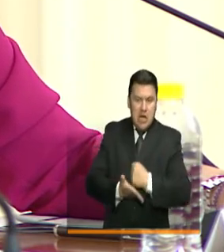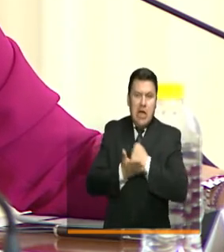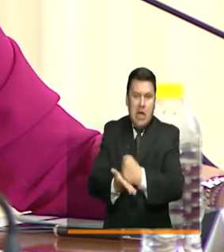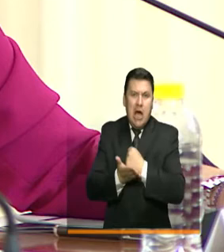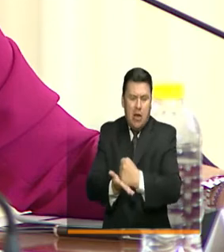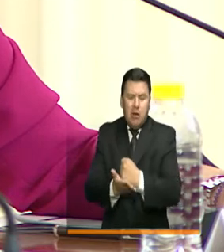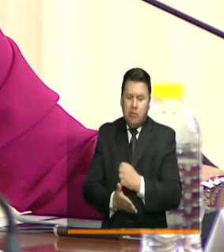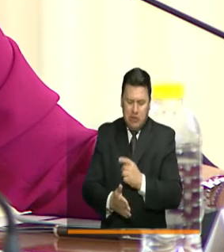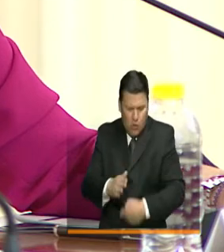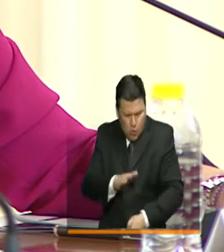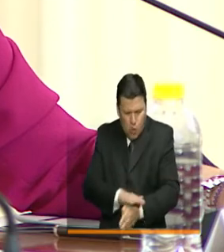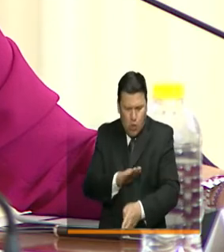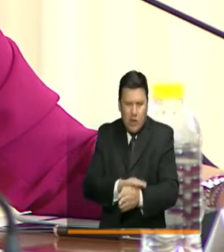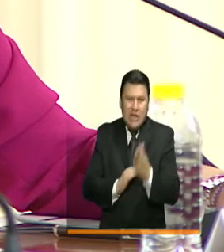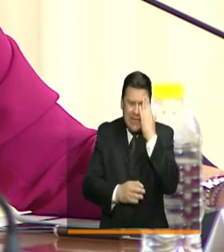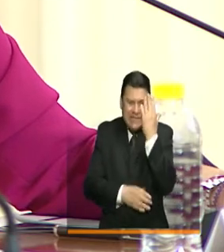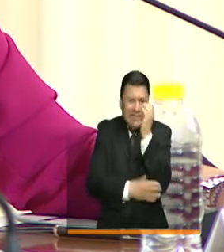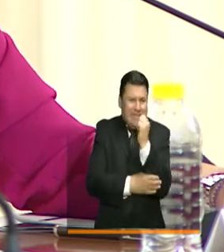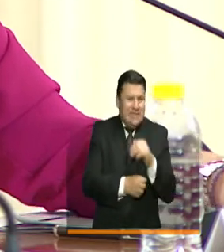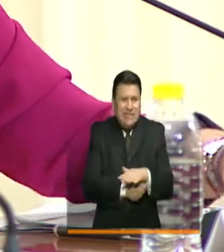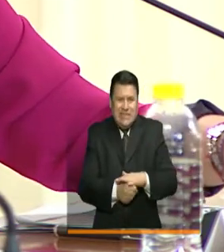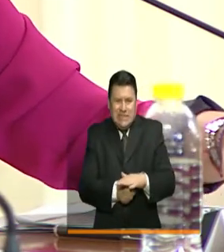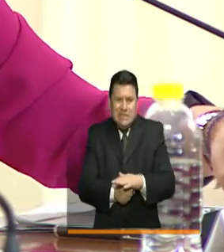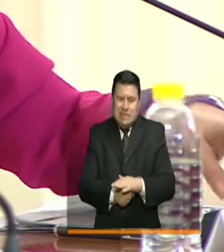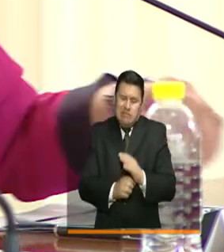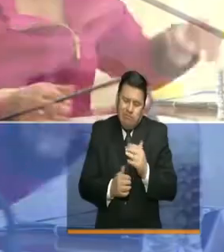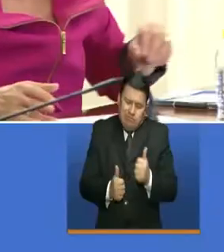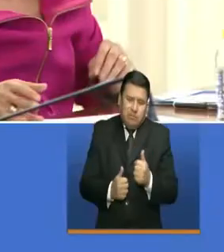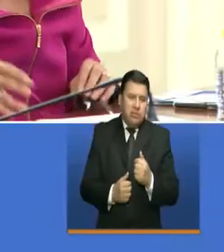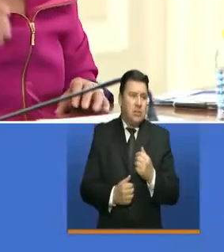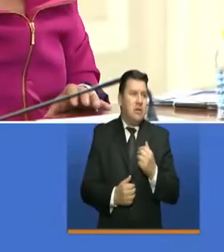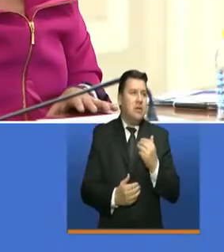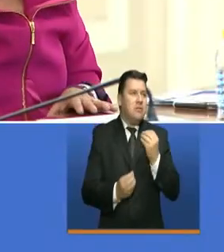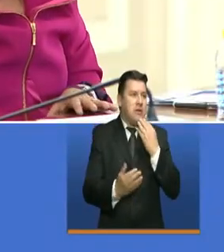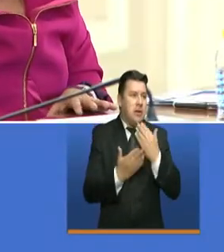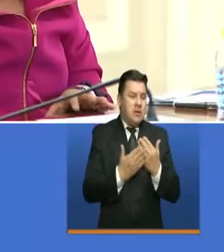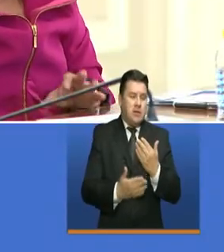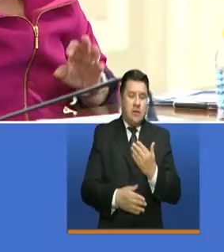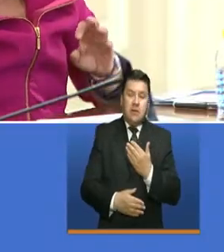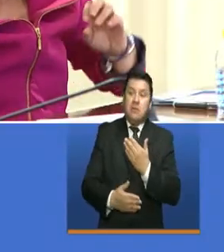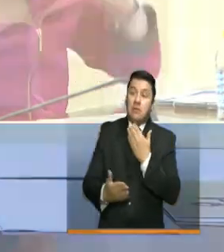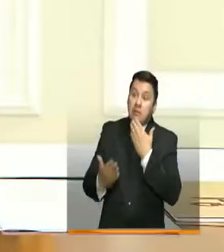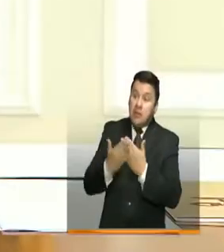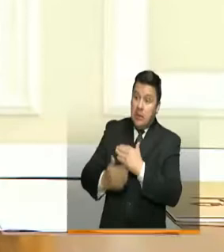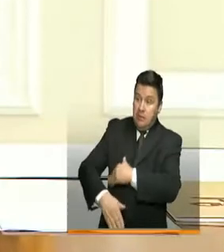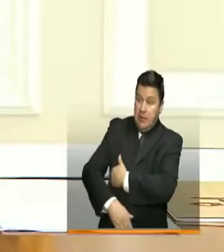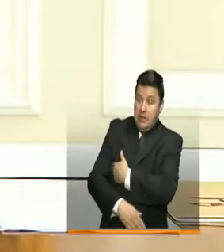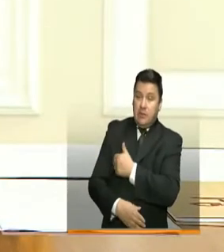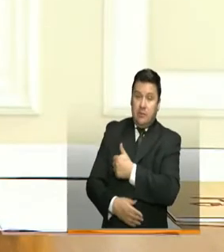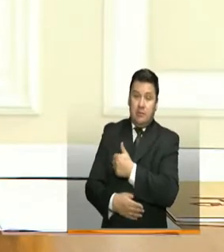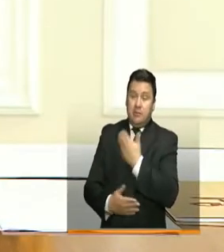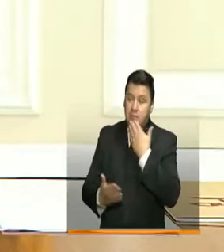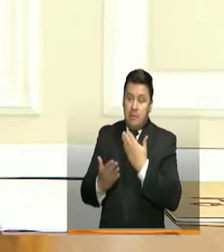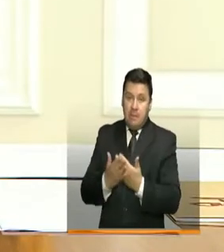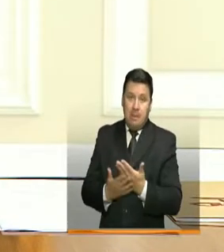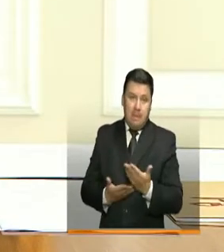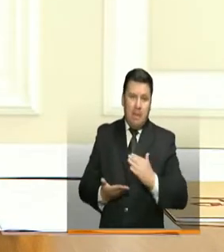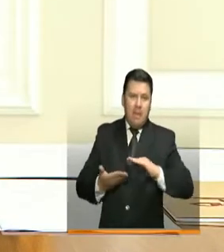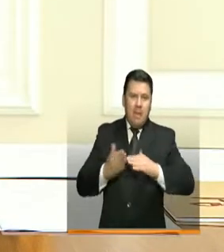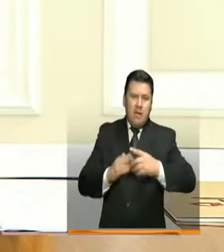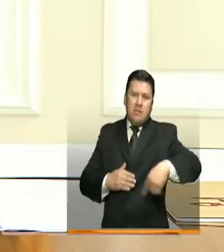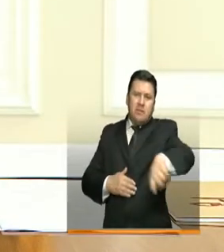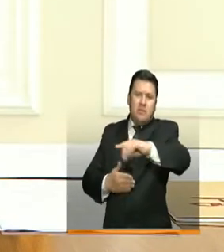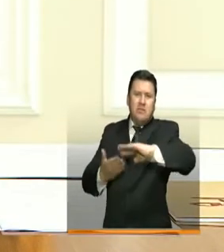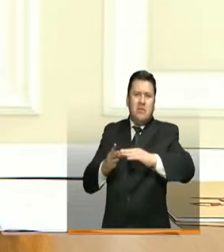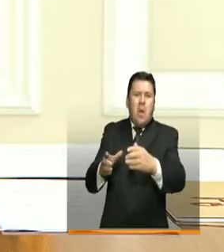vamos a seguir adelante en esta crisis. Mil gracias, presidente. Ministra, muchísimas gracias. Y de nuevo, este es un mensaje para esas comunidades,